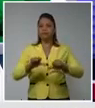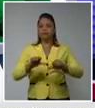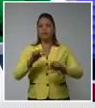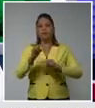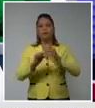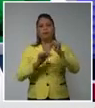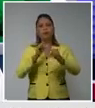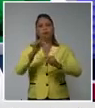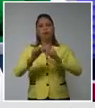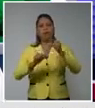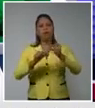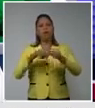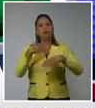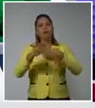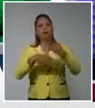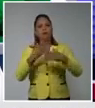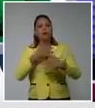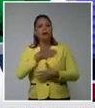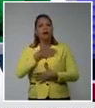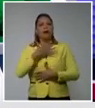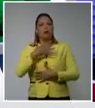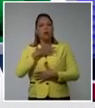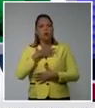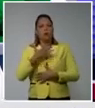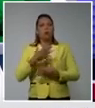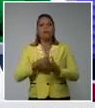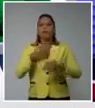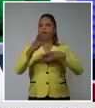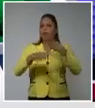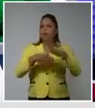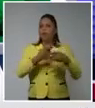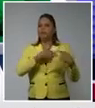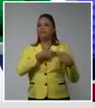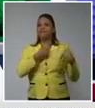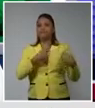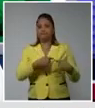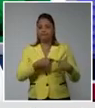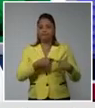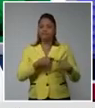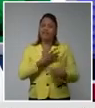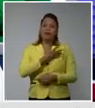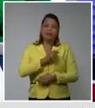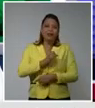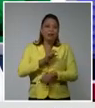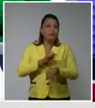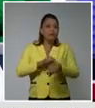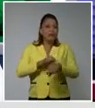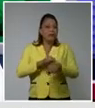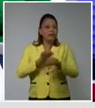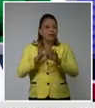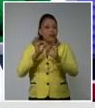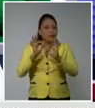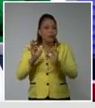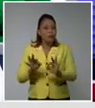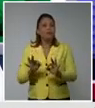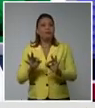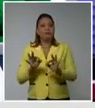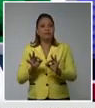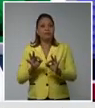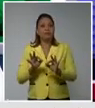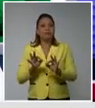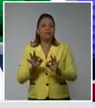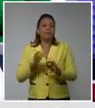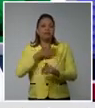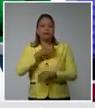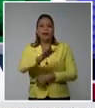cuadro respiratorio, del cuadro cardiovascular y lamentablemente en un momento determinado se hizo una